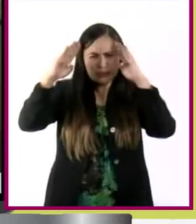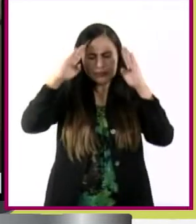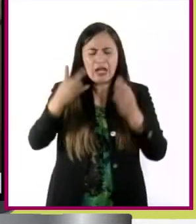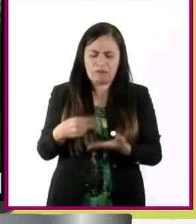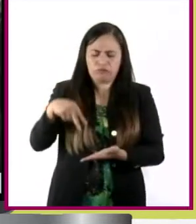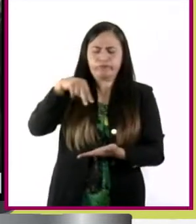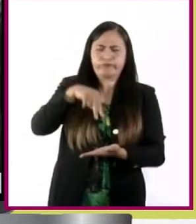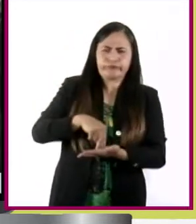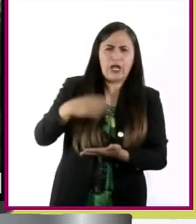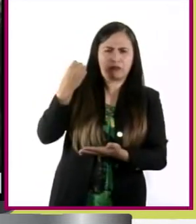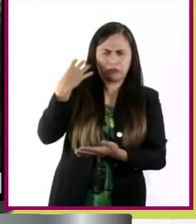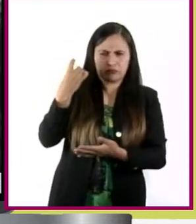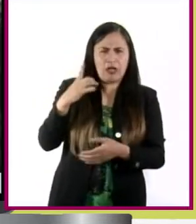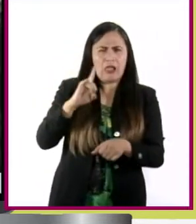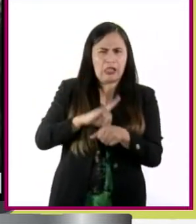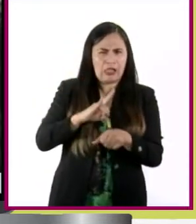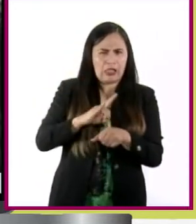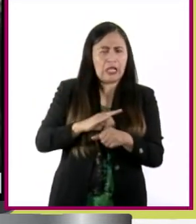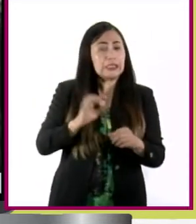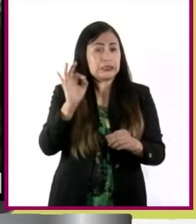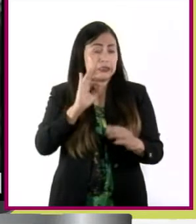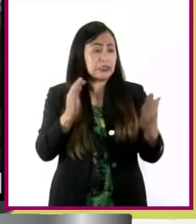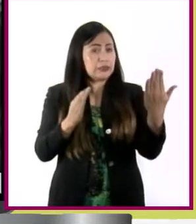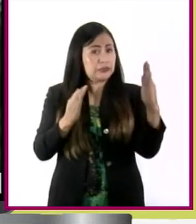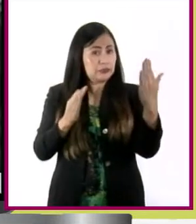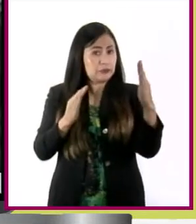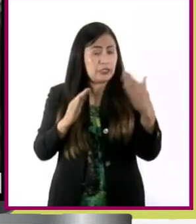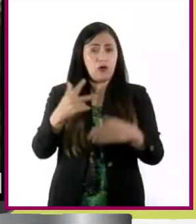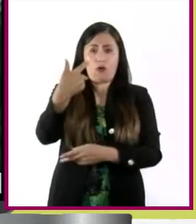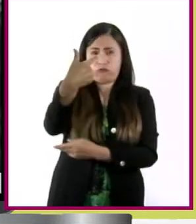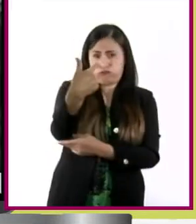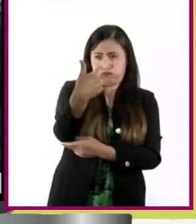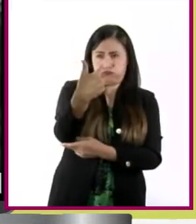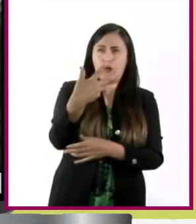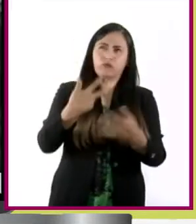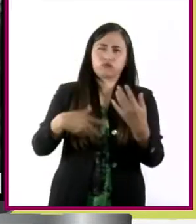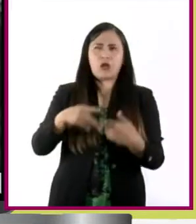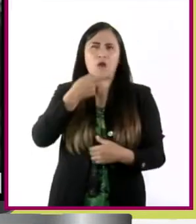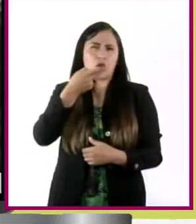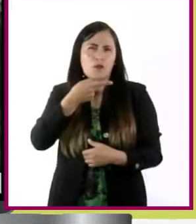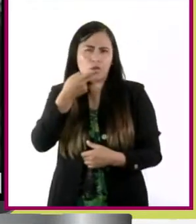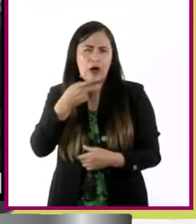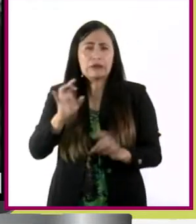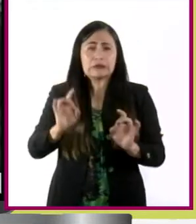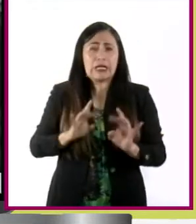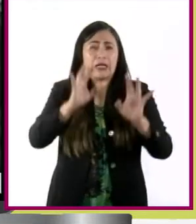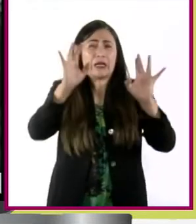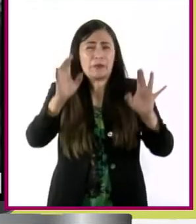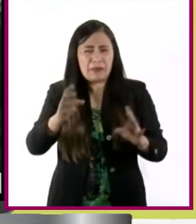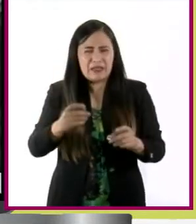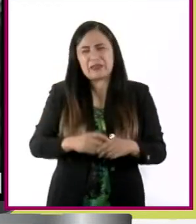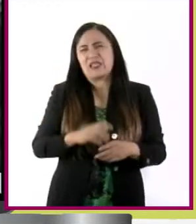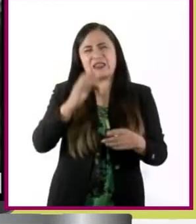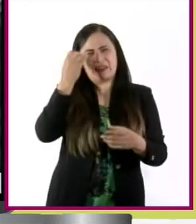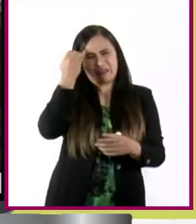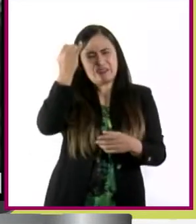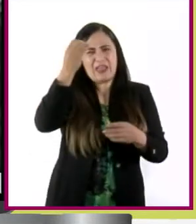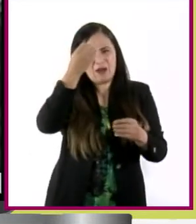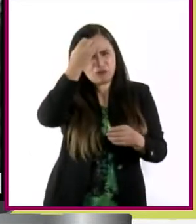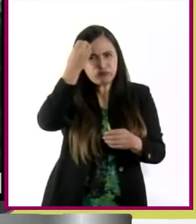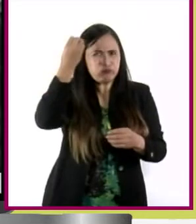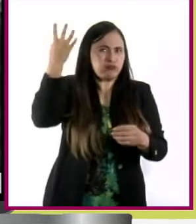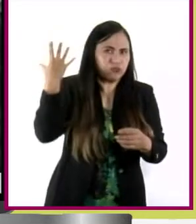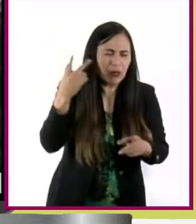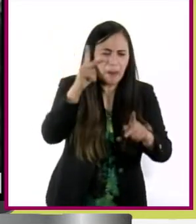frente al espejo o ahora ya puedes hasta grabarte. Si por alguna razón se pierde el hilo, se te olvida una de las ideas, entonces